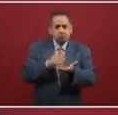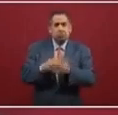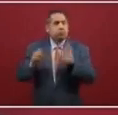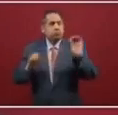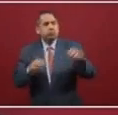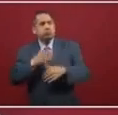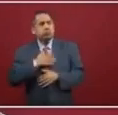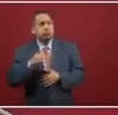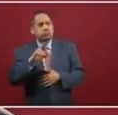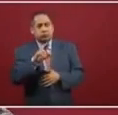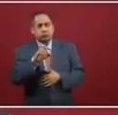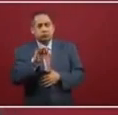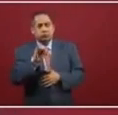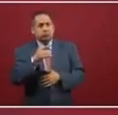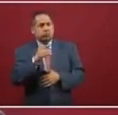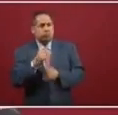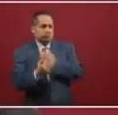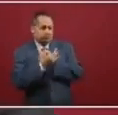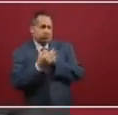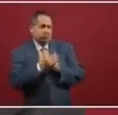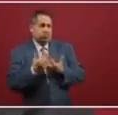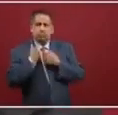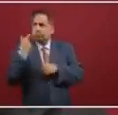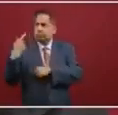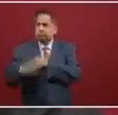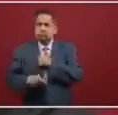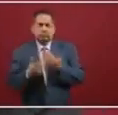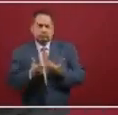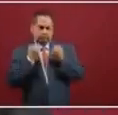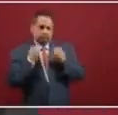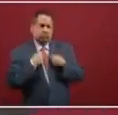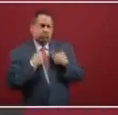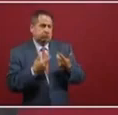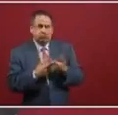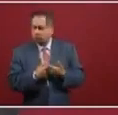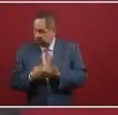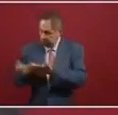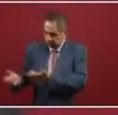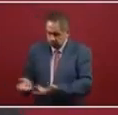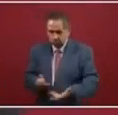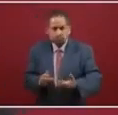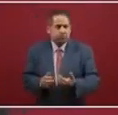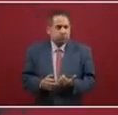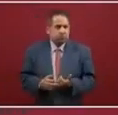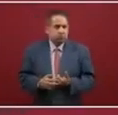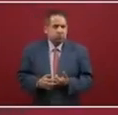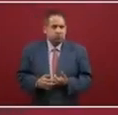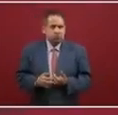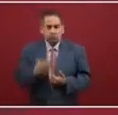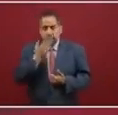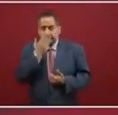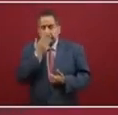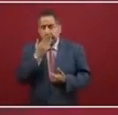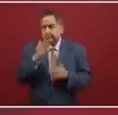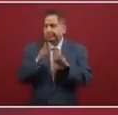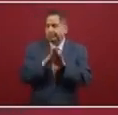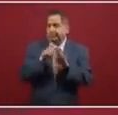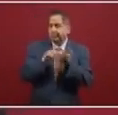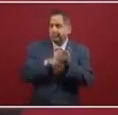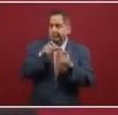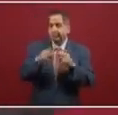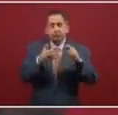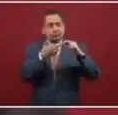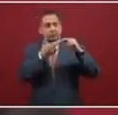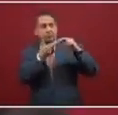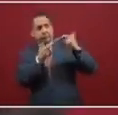refugiado. Lo que no podemos hacer, nada más vale la pena tenerlo claro, es tener una buena relación con nuestro vecino del norte